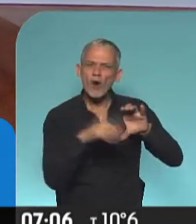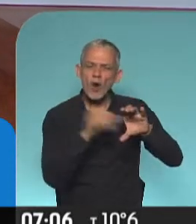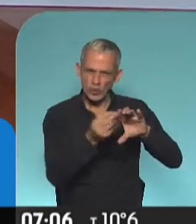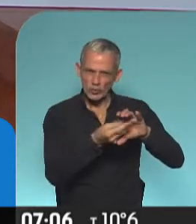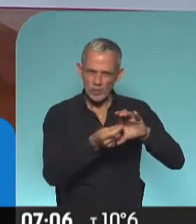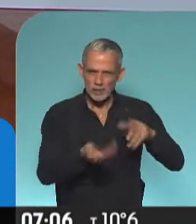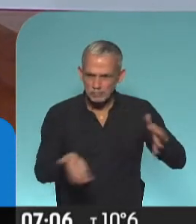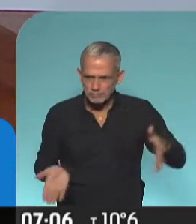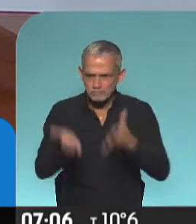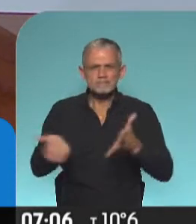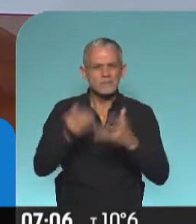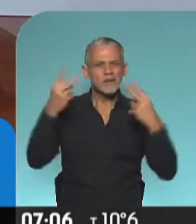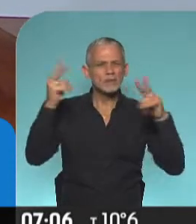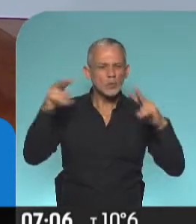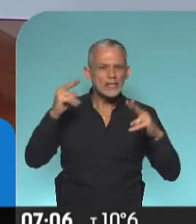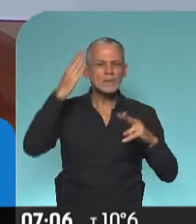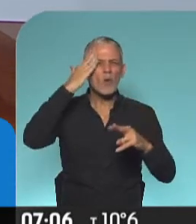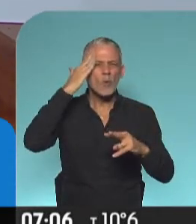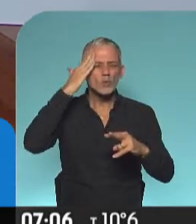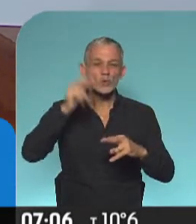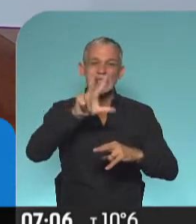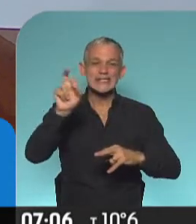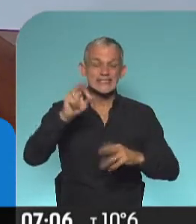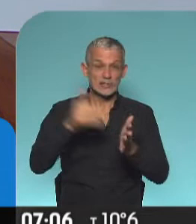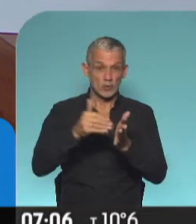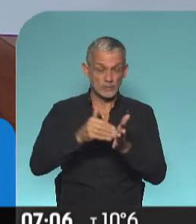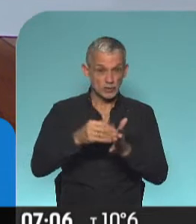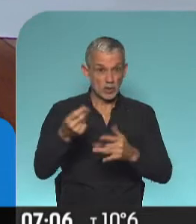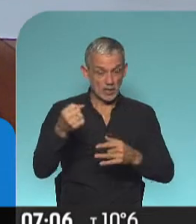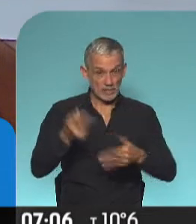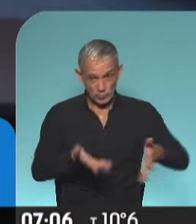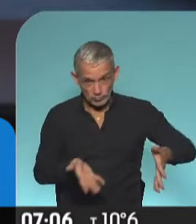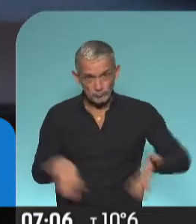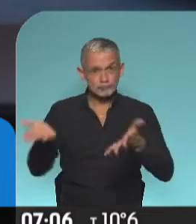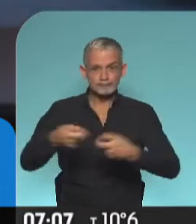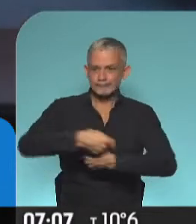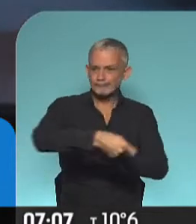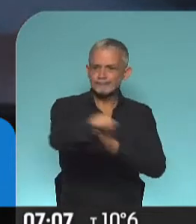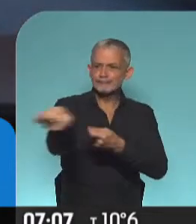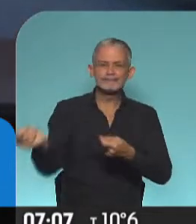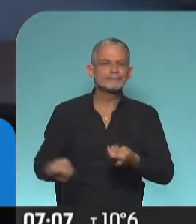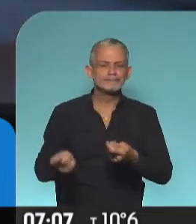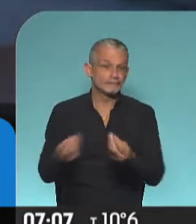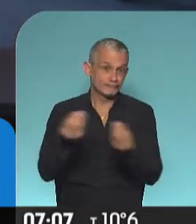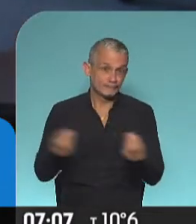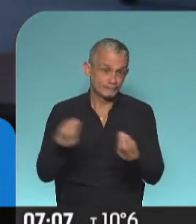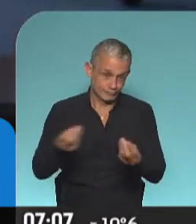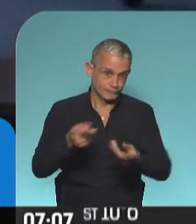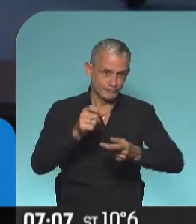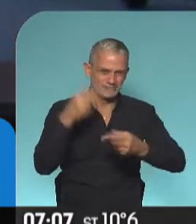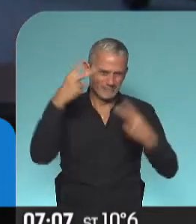incentivo para el turismo y la cultura, 300 millones de pesos, que se van a distribuir entre, obviamente, los